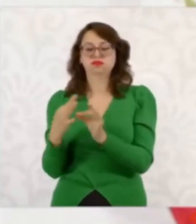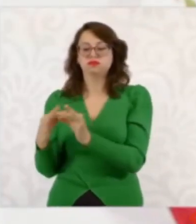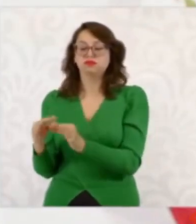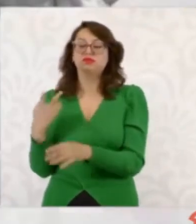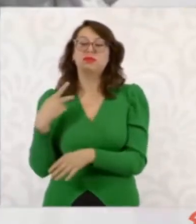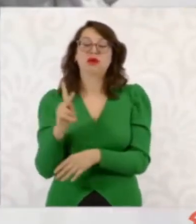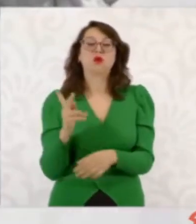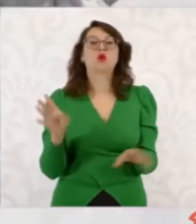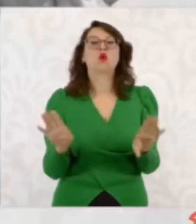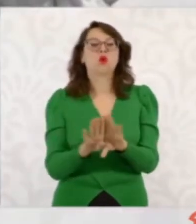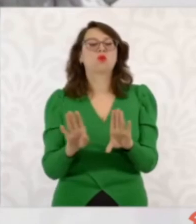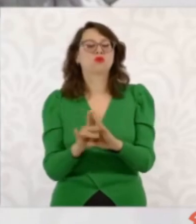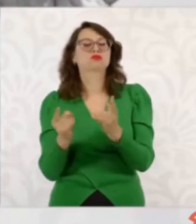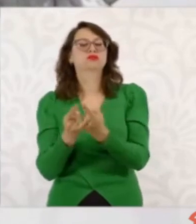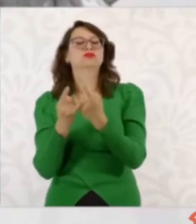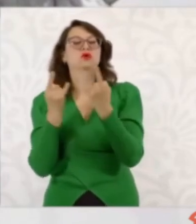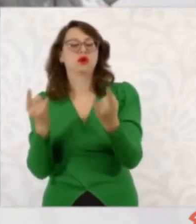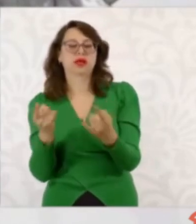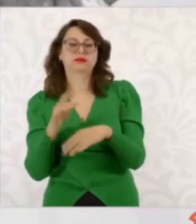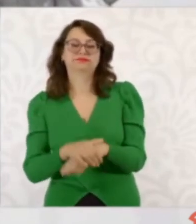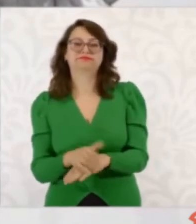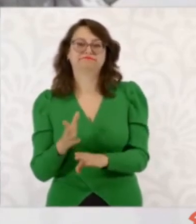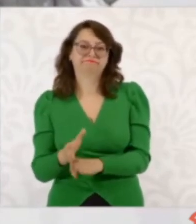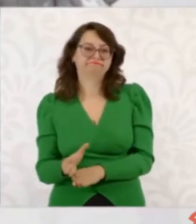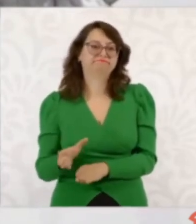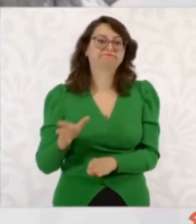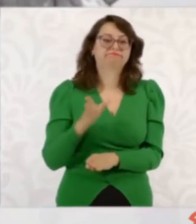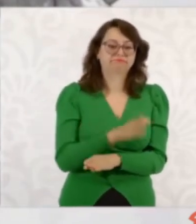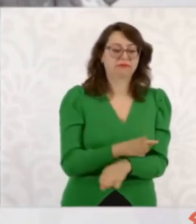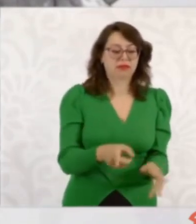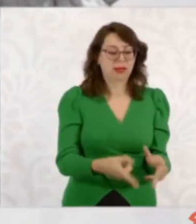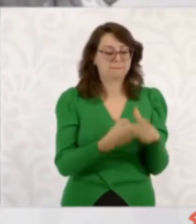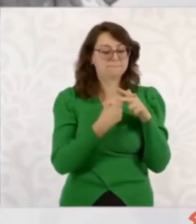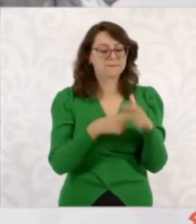la obra con un proyecto ejecutivo.